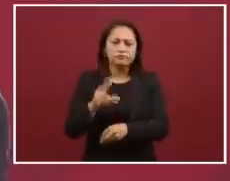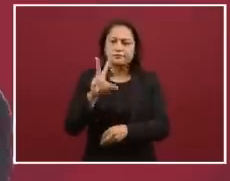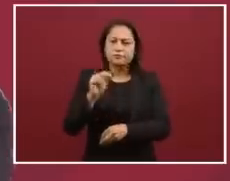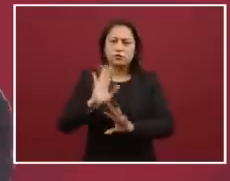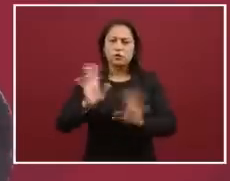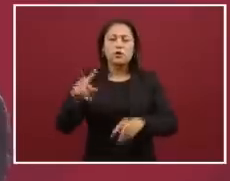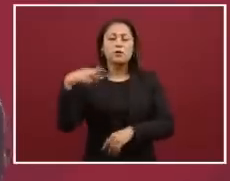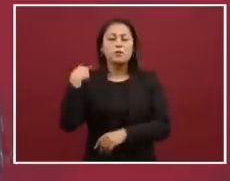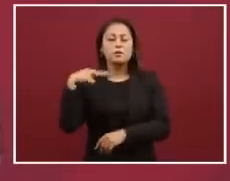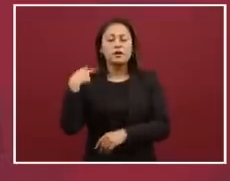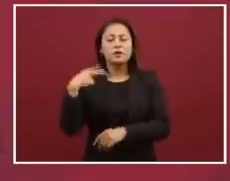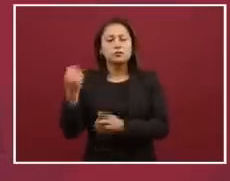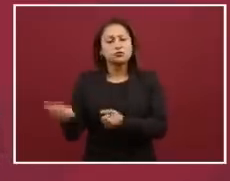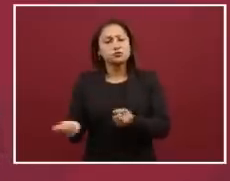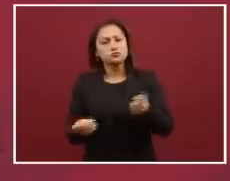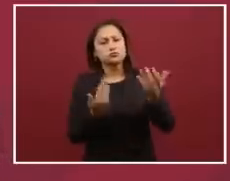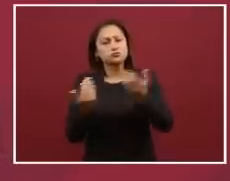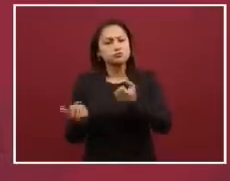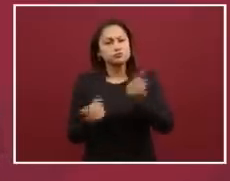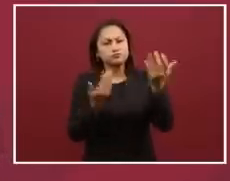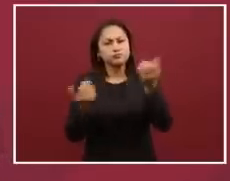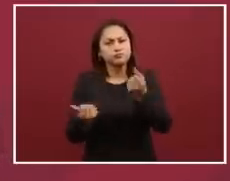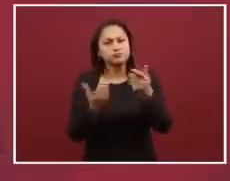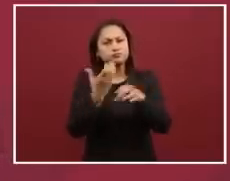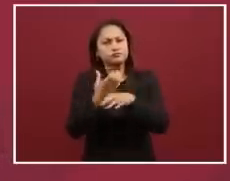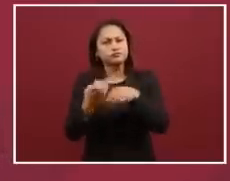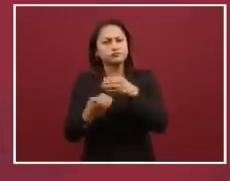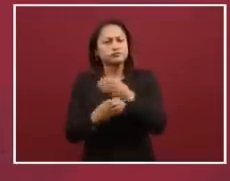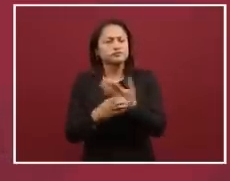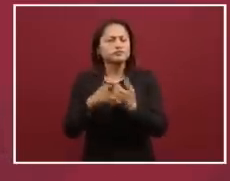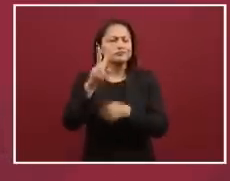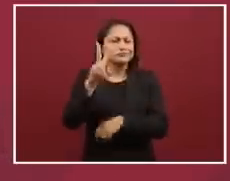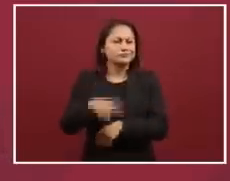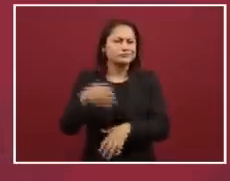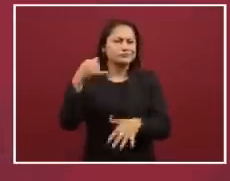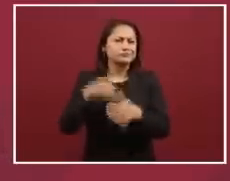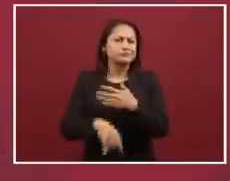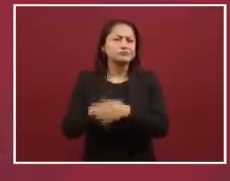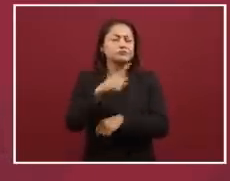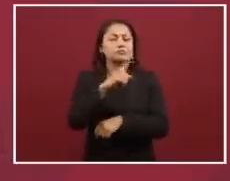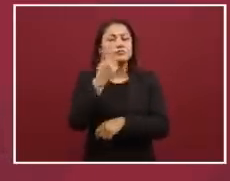productos a los Estados Unidos, es una puerta de entrada y salida